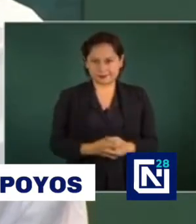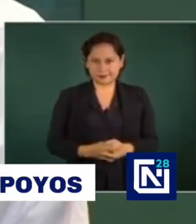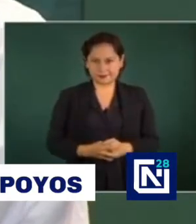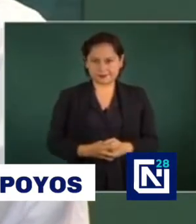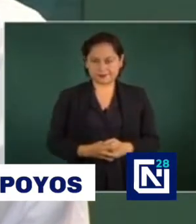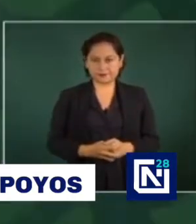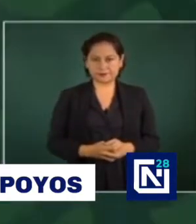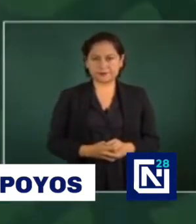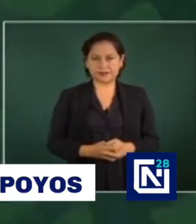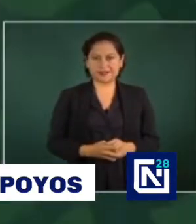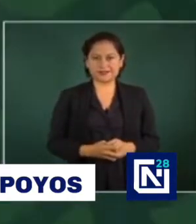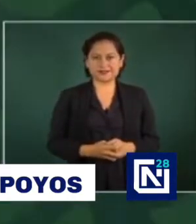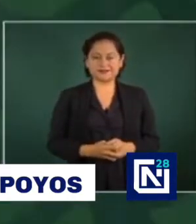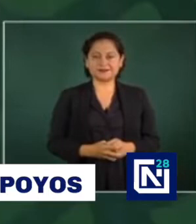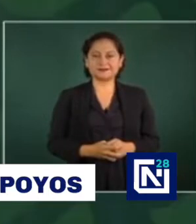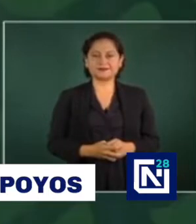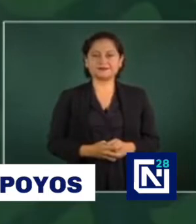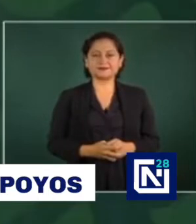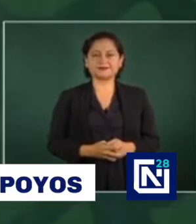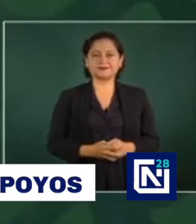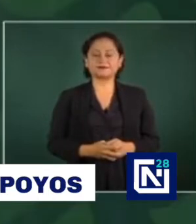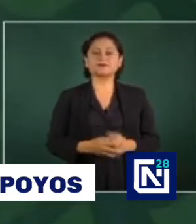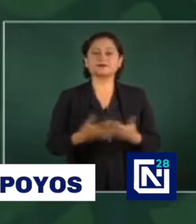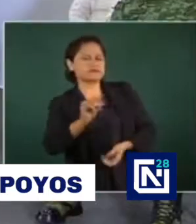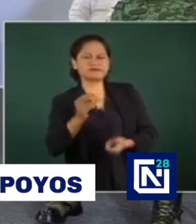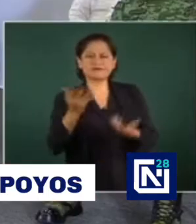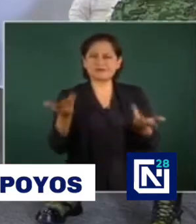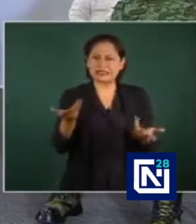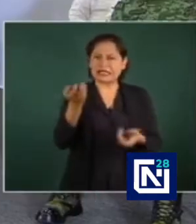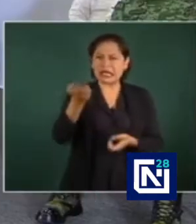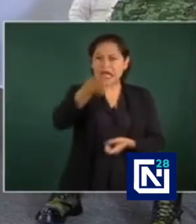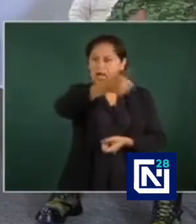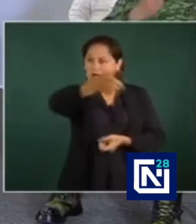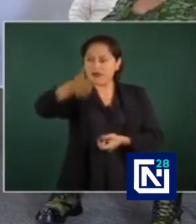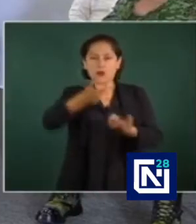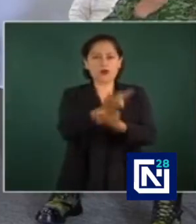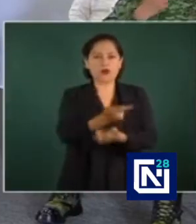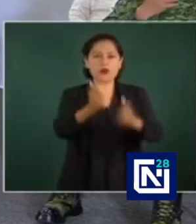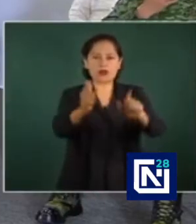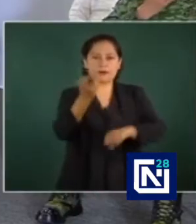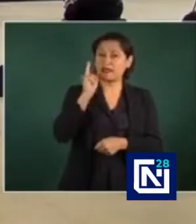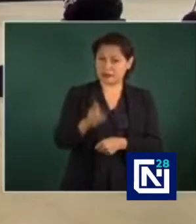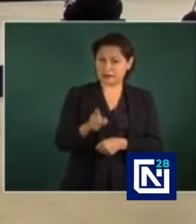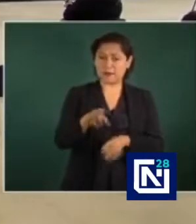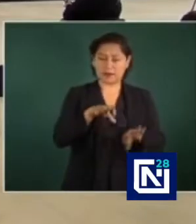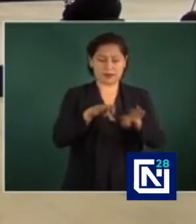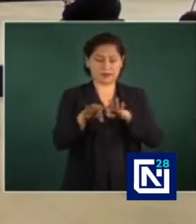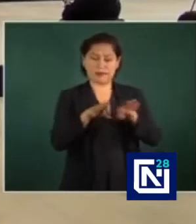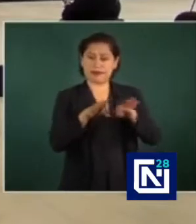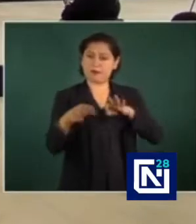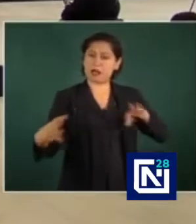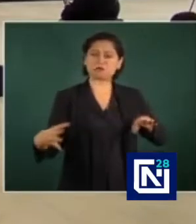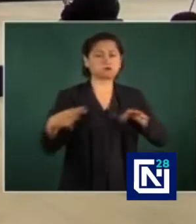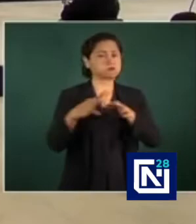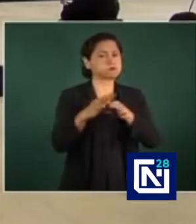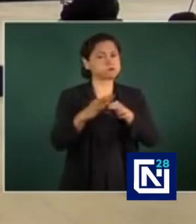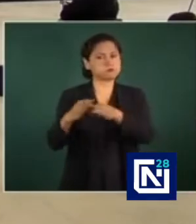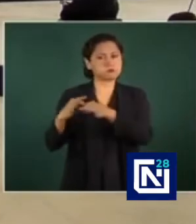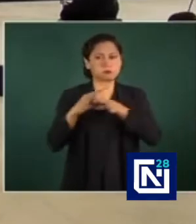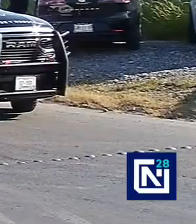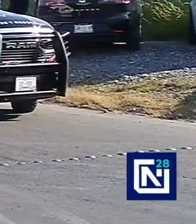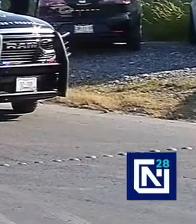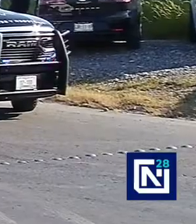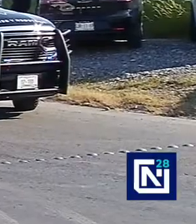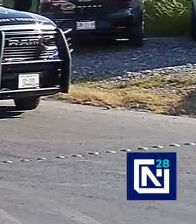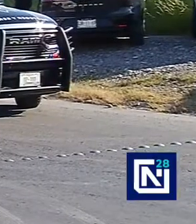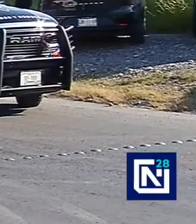que el mandatario federal pernoctara en la Sultana del Norte el miércoles. Este jueves encabezó a temprana hora una reunión de